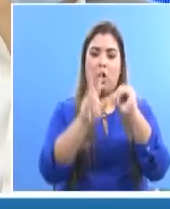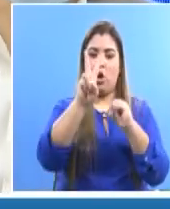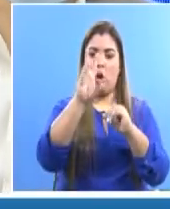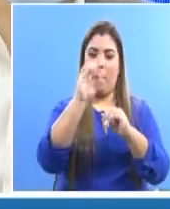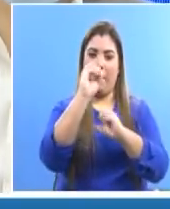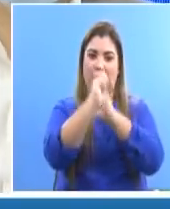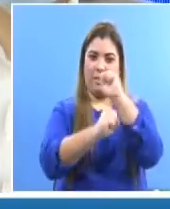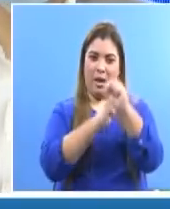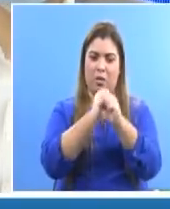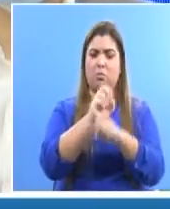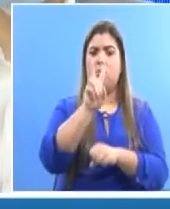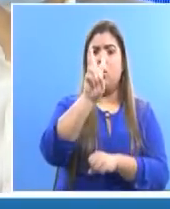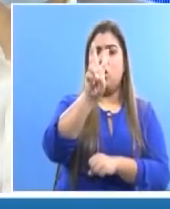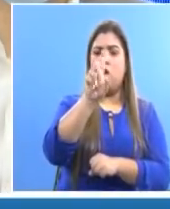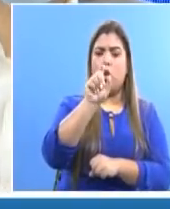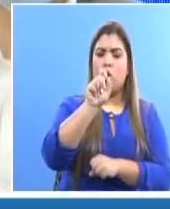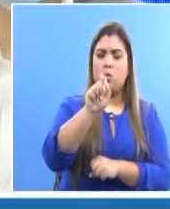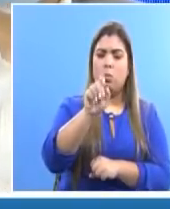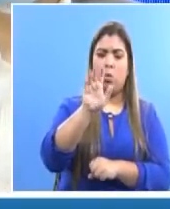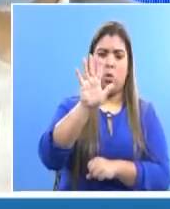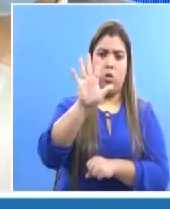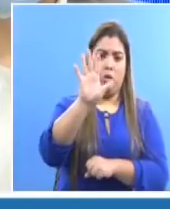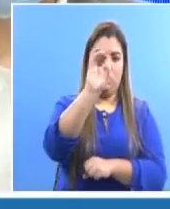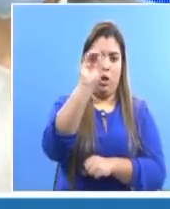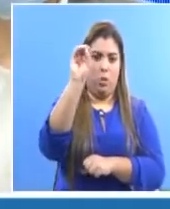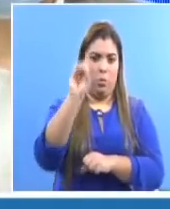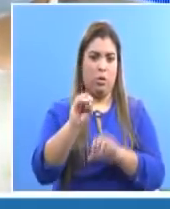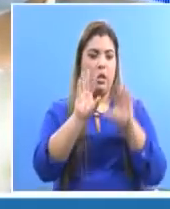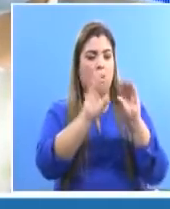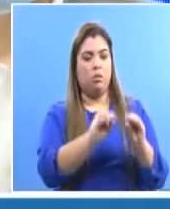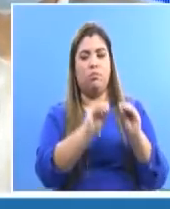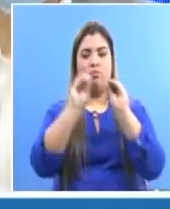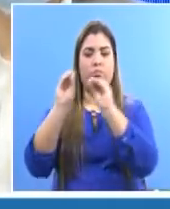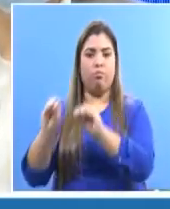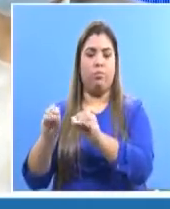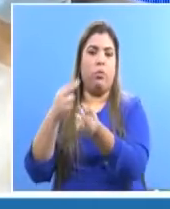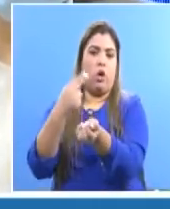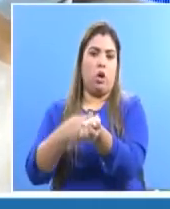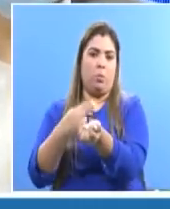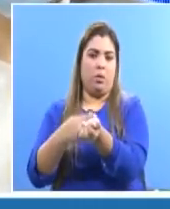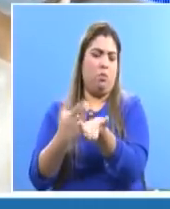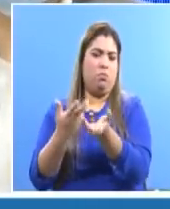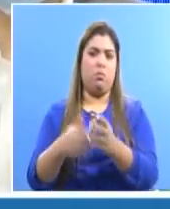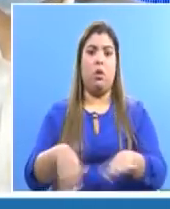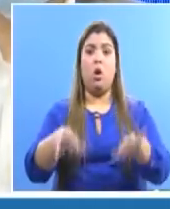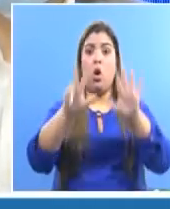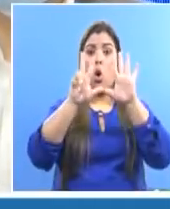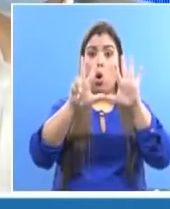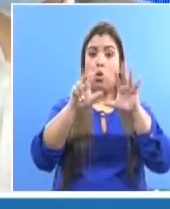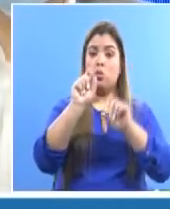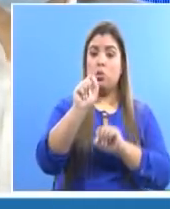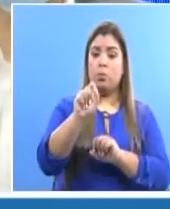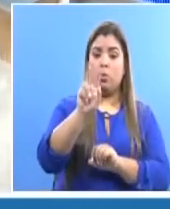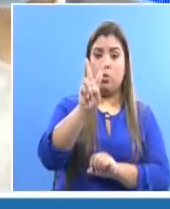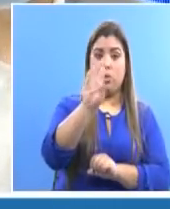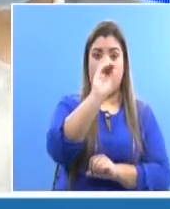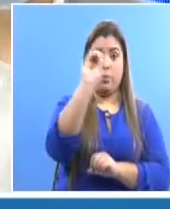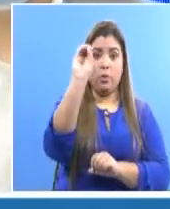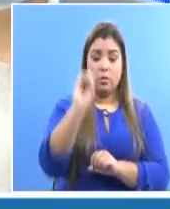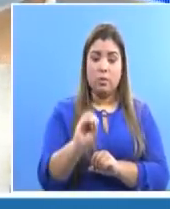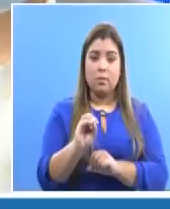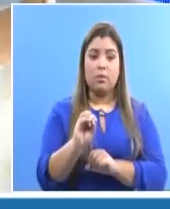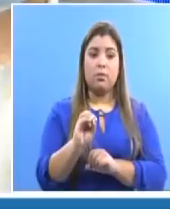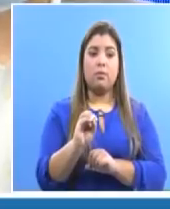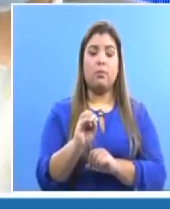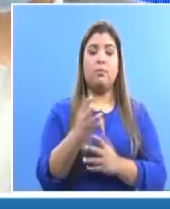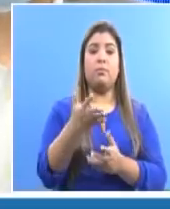solamente el 2.5% terminan en hospitalización. El 8.2% de los